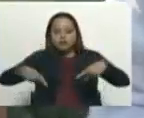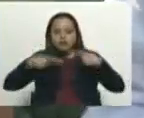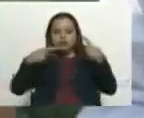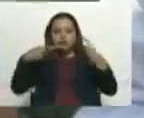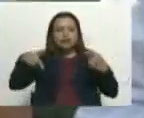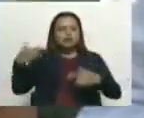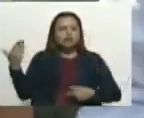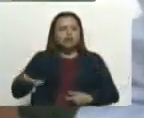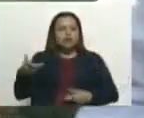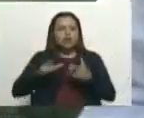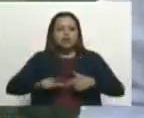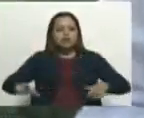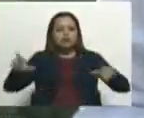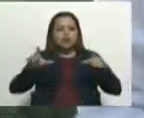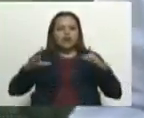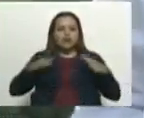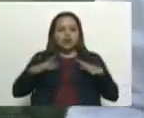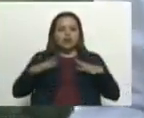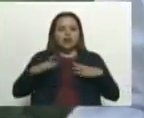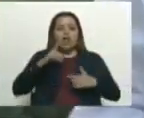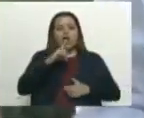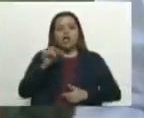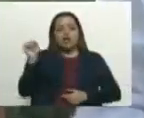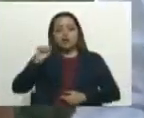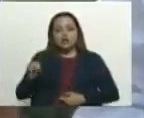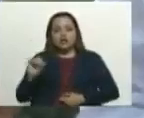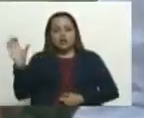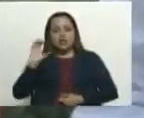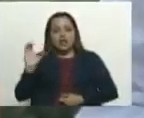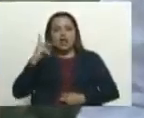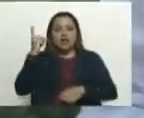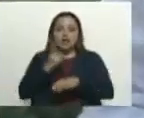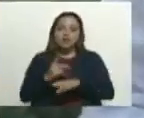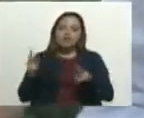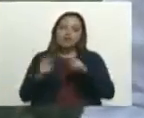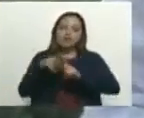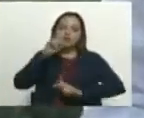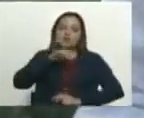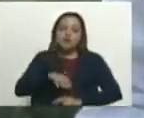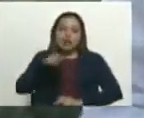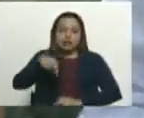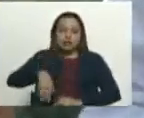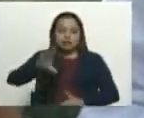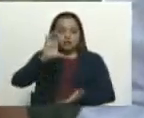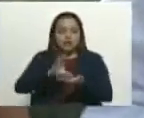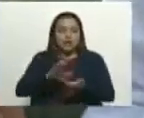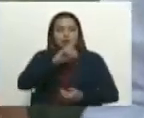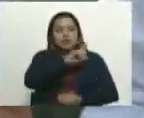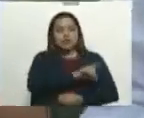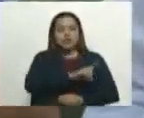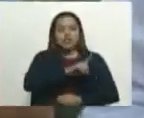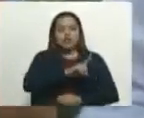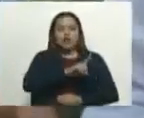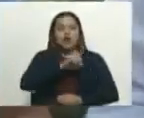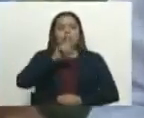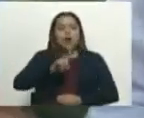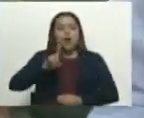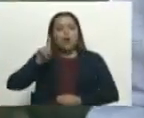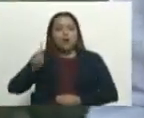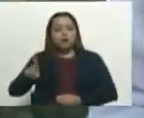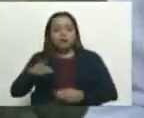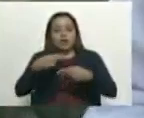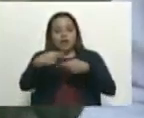tan importante centro vacacional Los Caracas. Hay que hacer un poco de historia. Este centro tiene 111 hectáreas, un gran